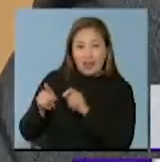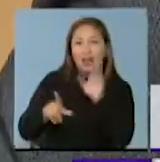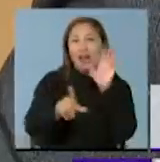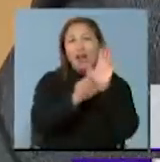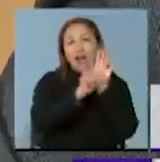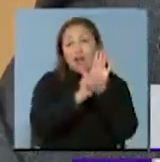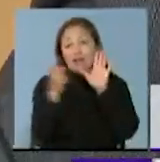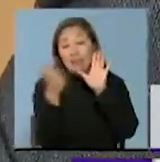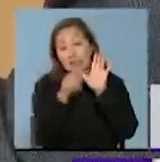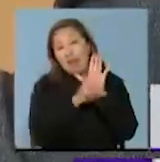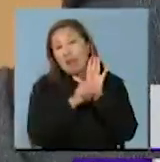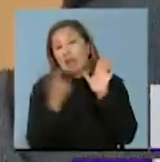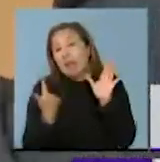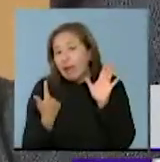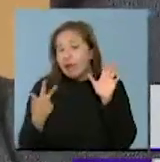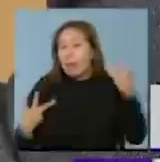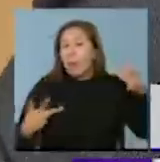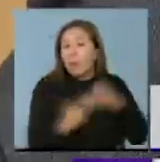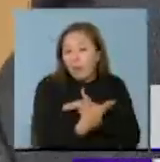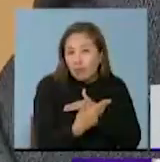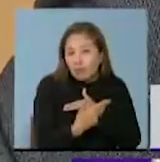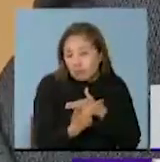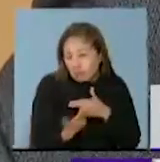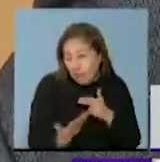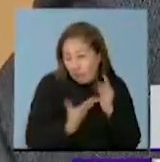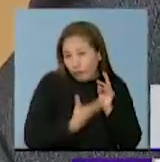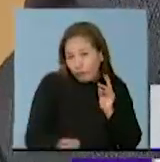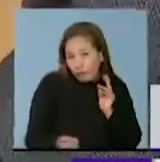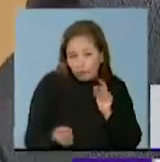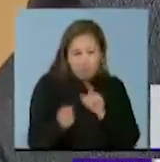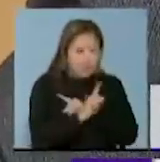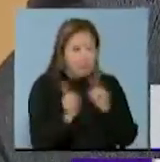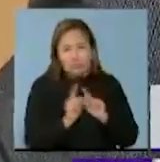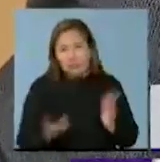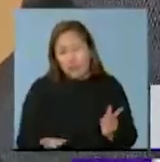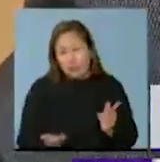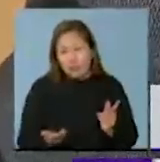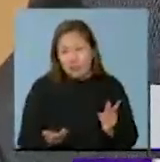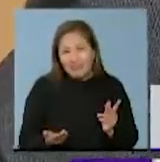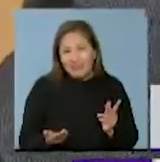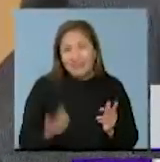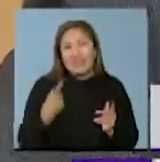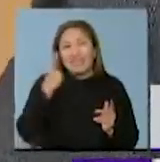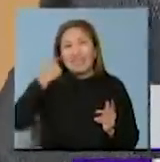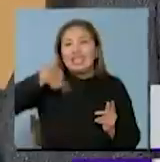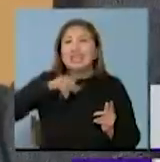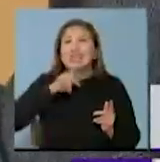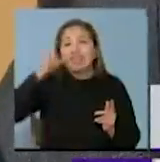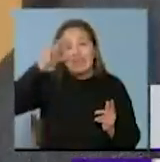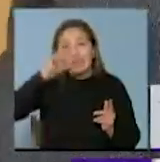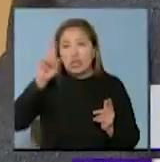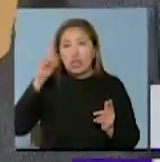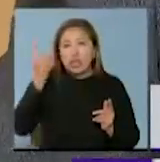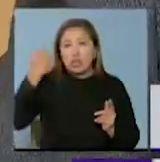Esta ley mal llamada de interrupción voluntaria, no hay interrupción de aquello que no se puede reanudar, entonces no hay interrupción. Tampoco es voluntaria